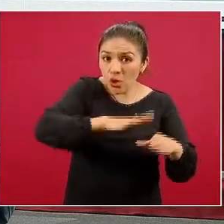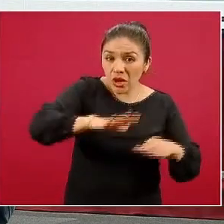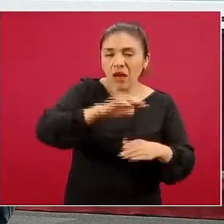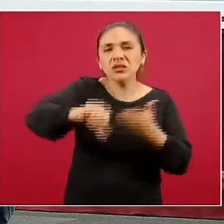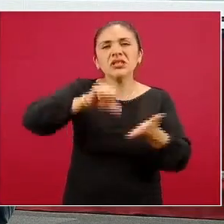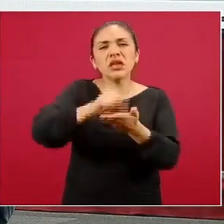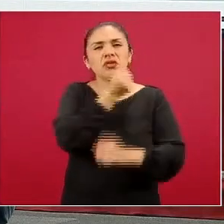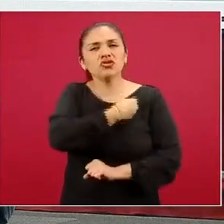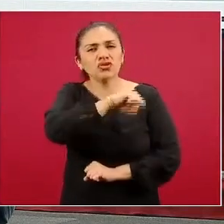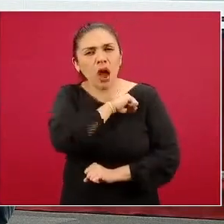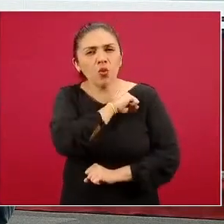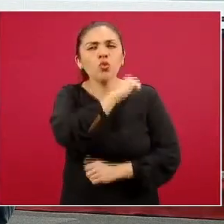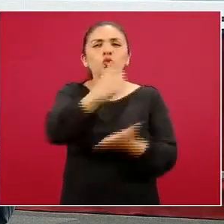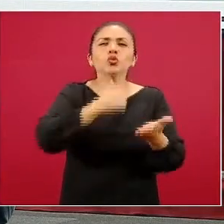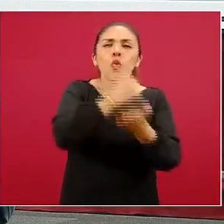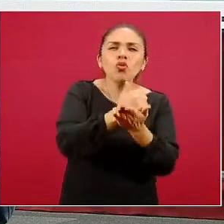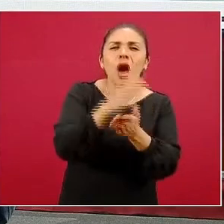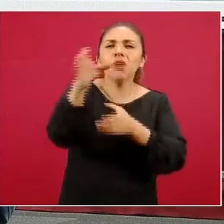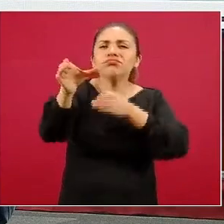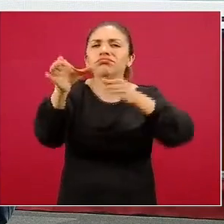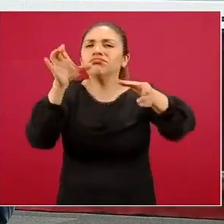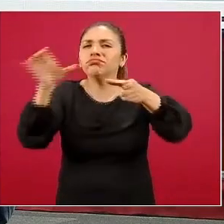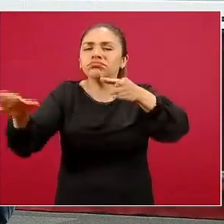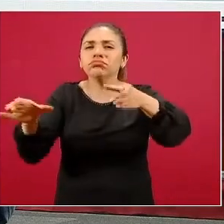de salud urbanos,